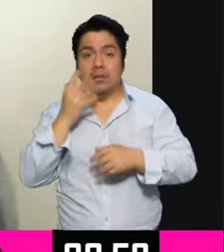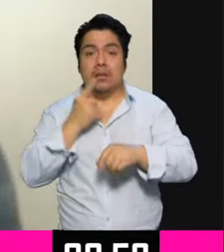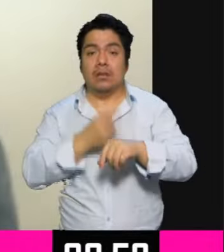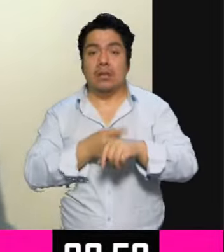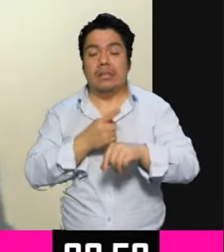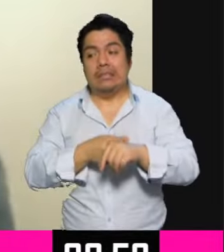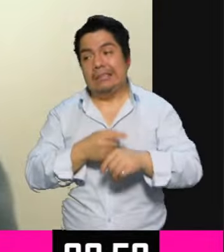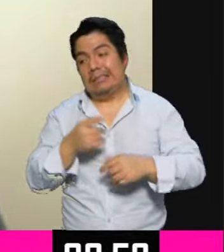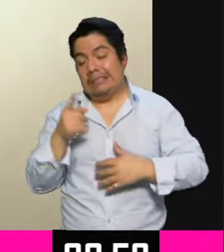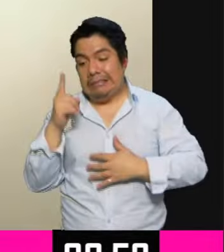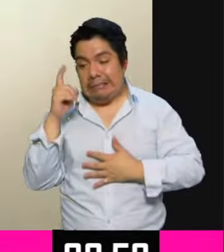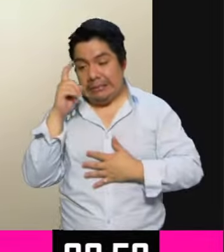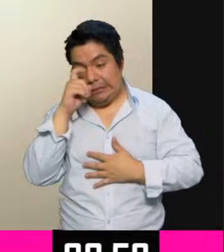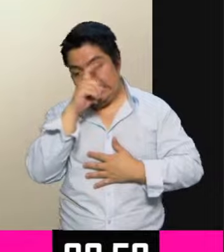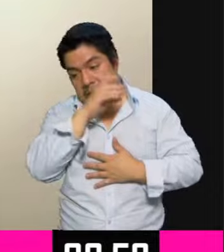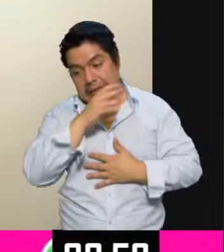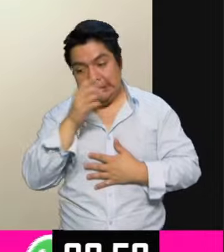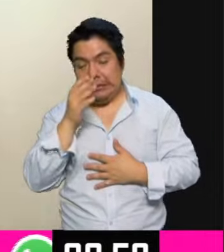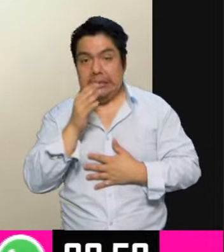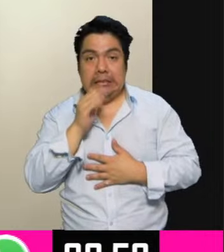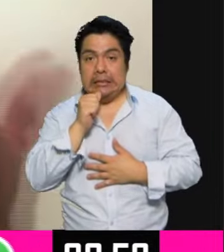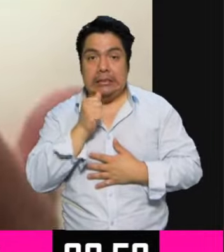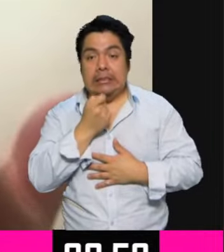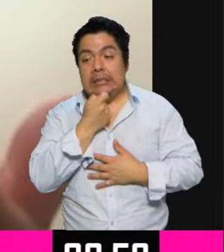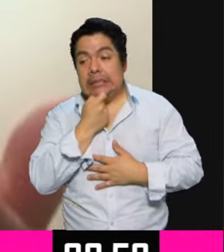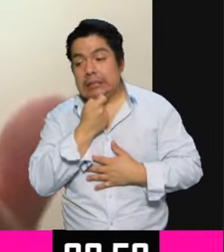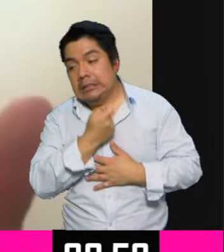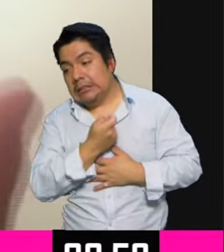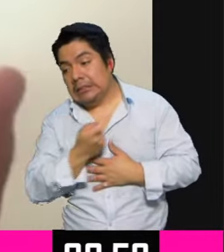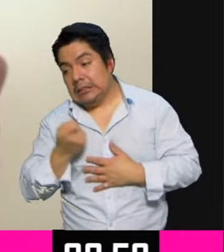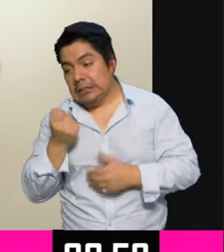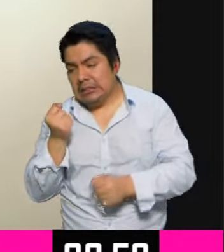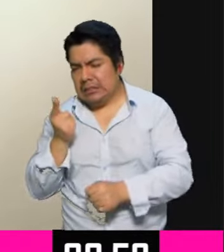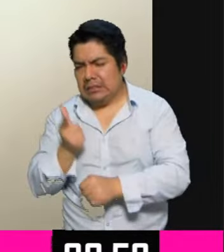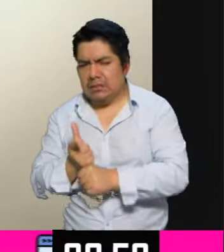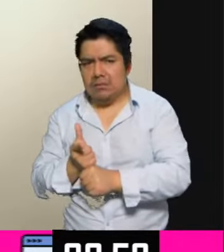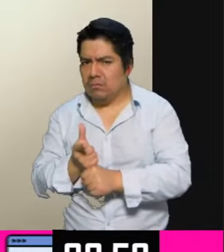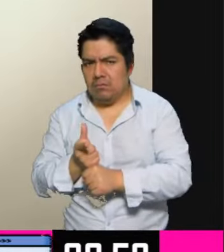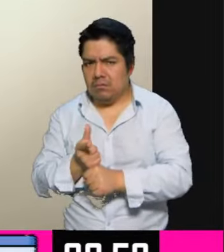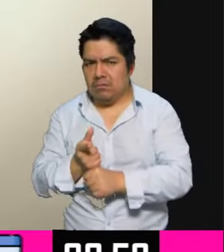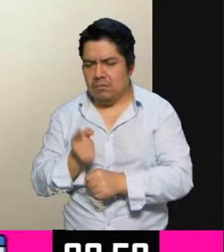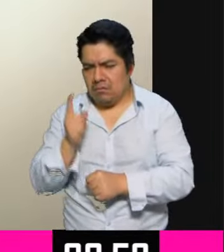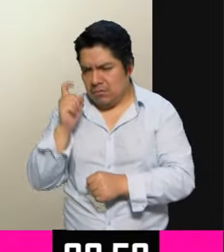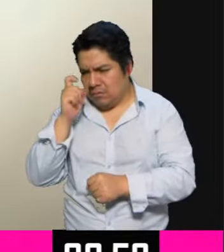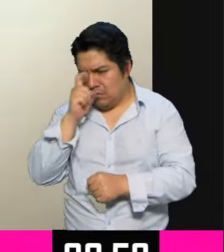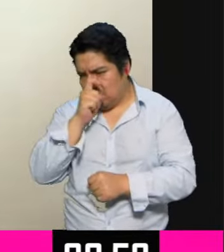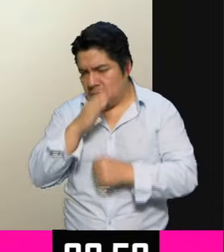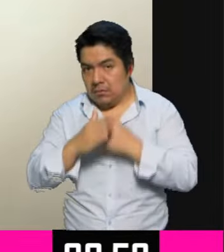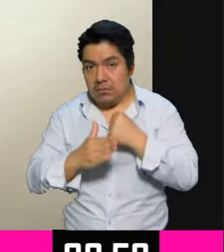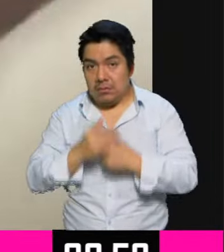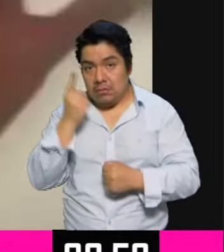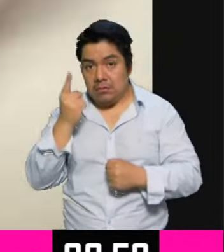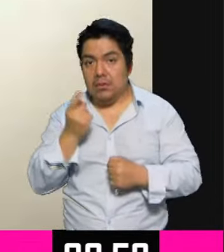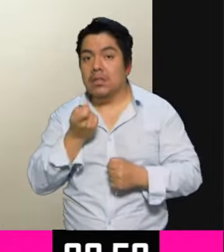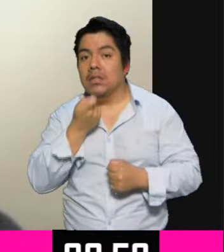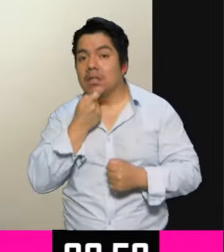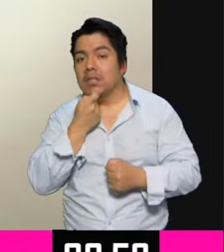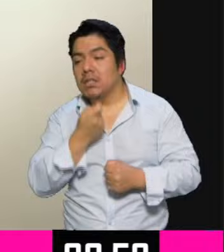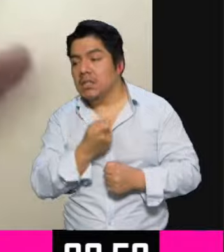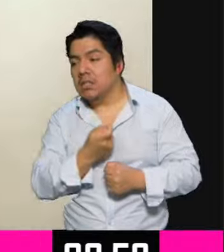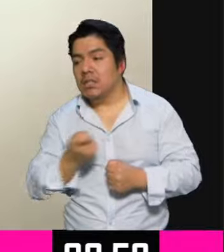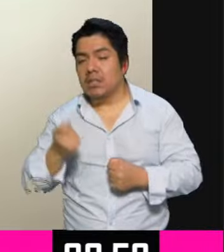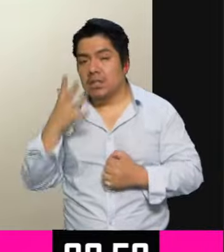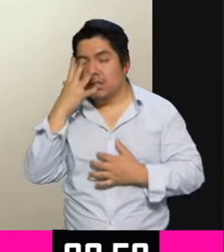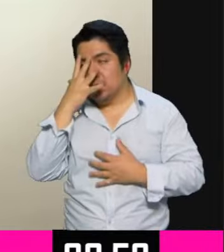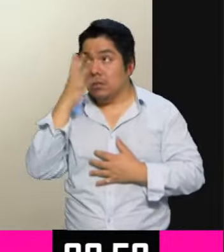es fácil antes o sea en la infancia de identificar Por qué Porque esquizofrenia infantil es una condición muy